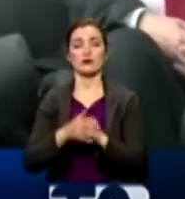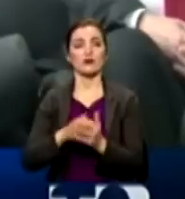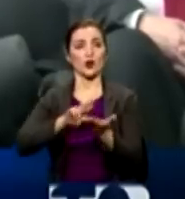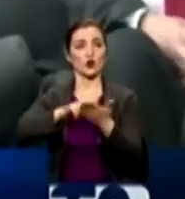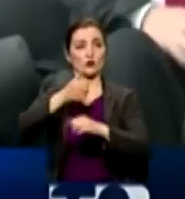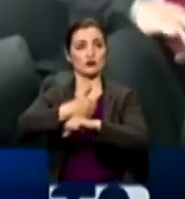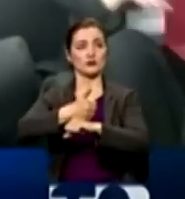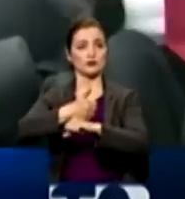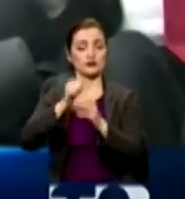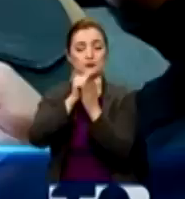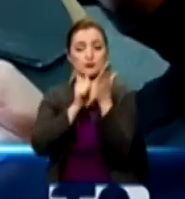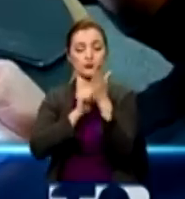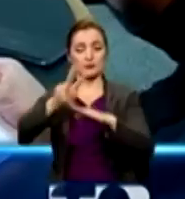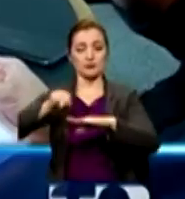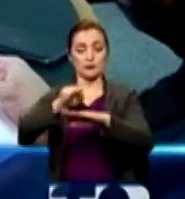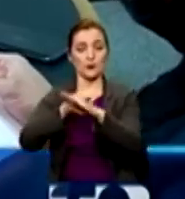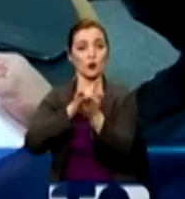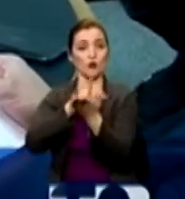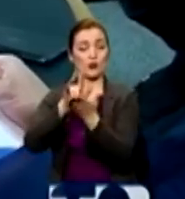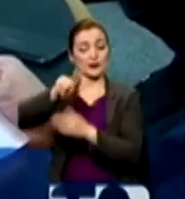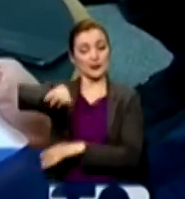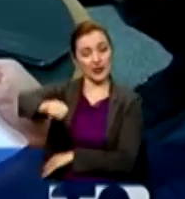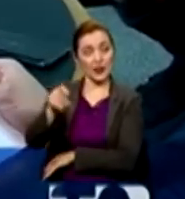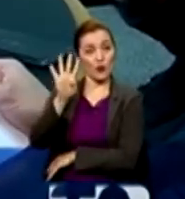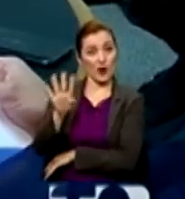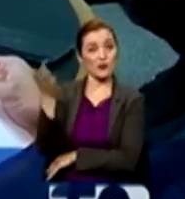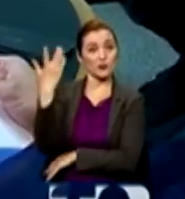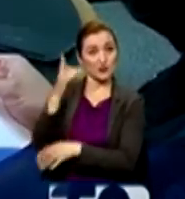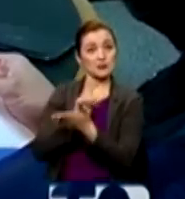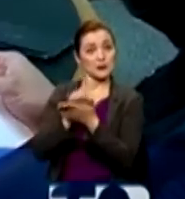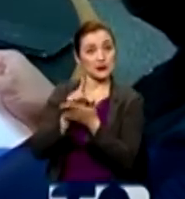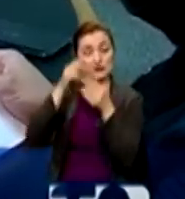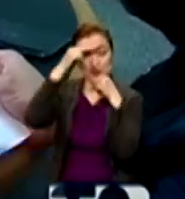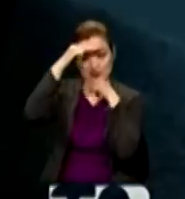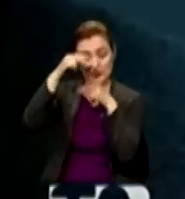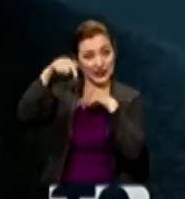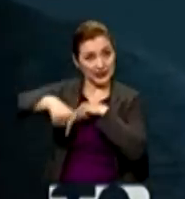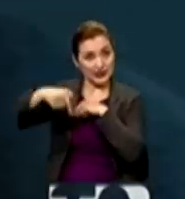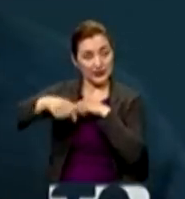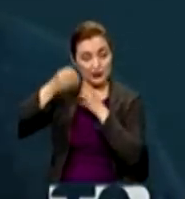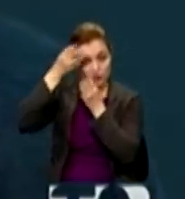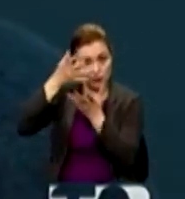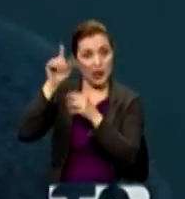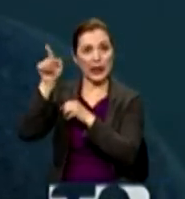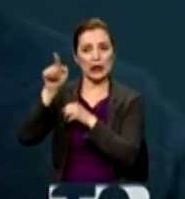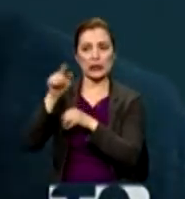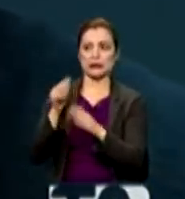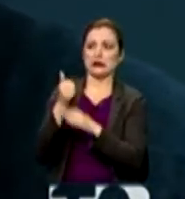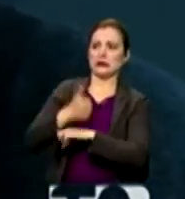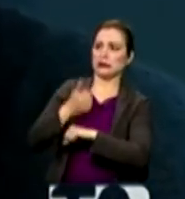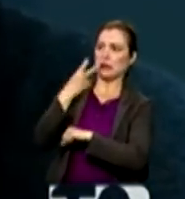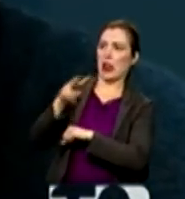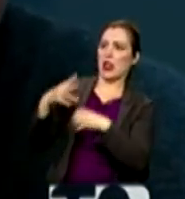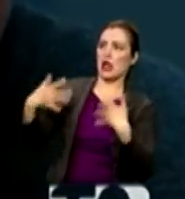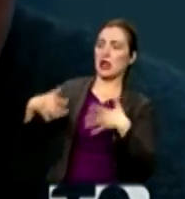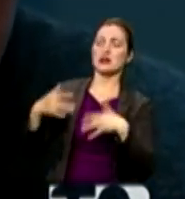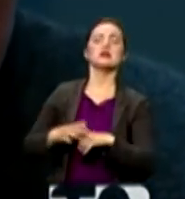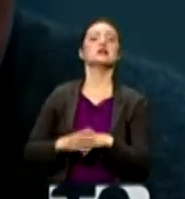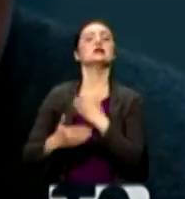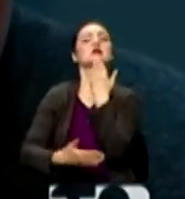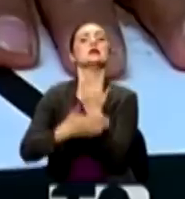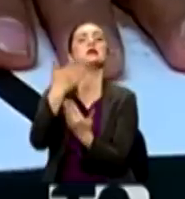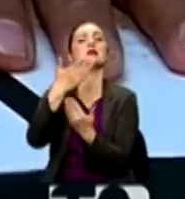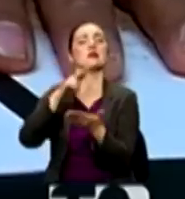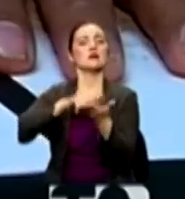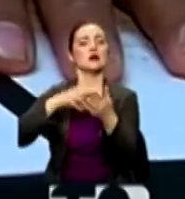las autoridades se dio tras el reportaje presentado la semana pasada en nuestro informativo, donde el joven además pedía las facilidades para